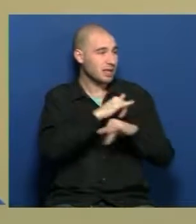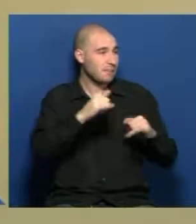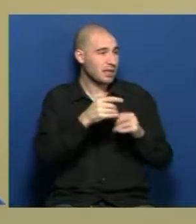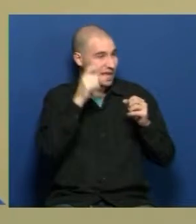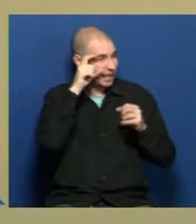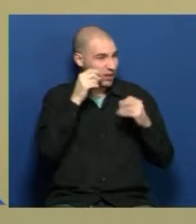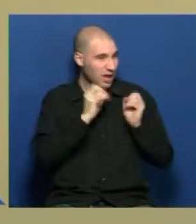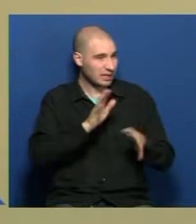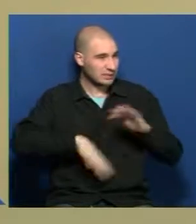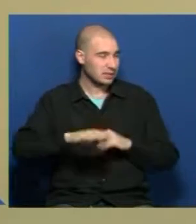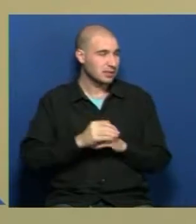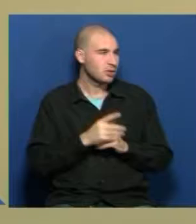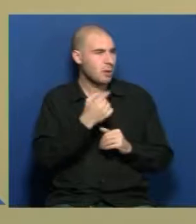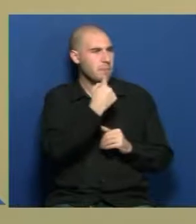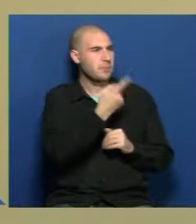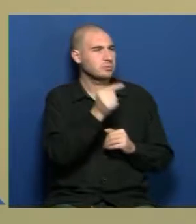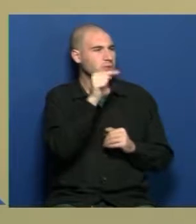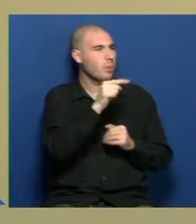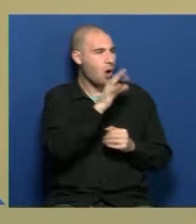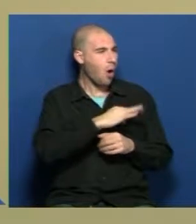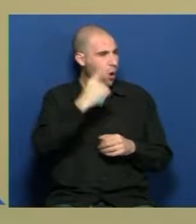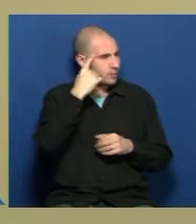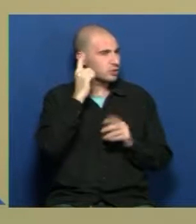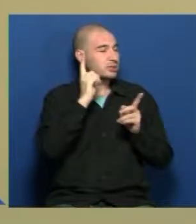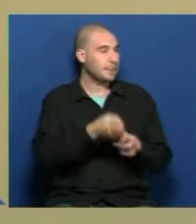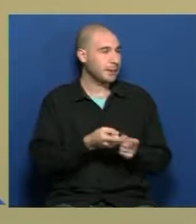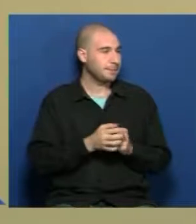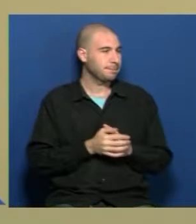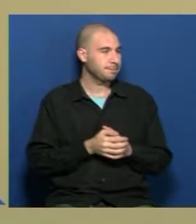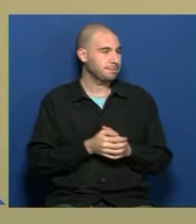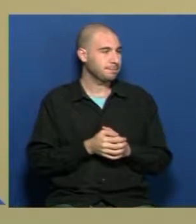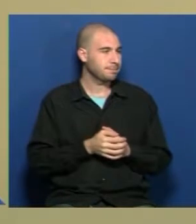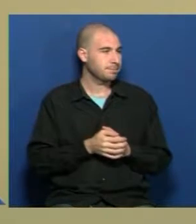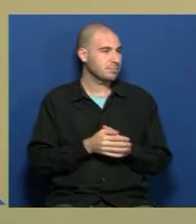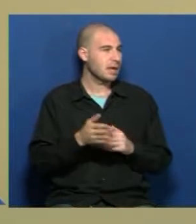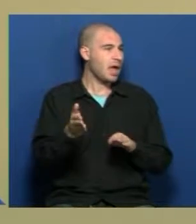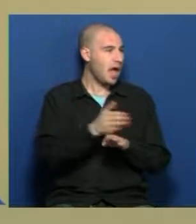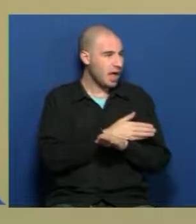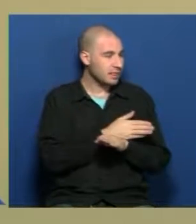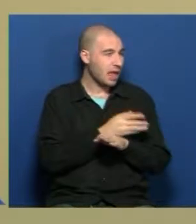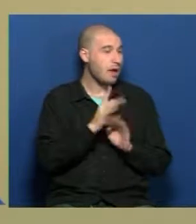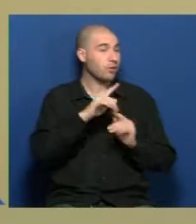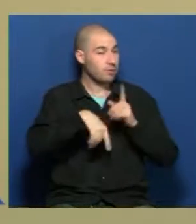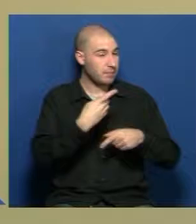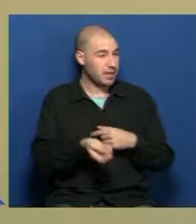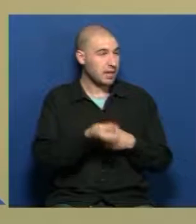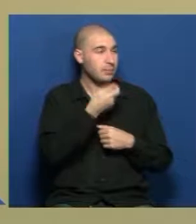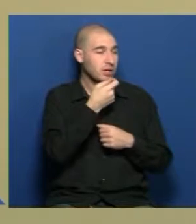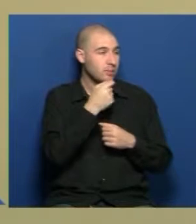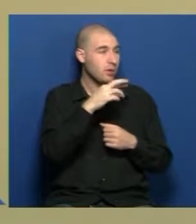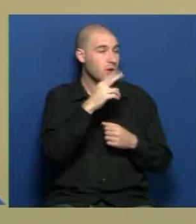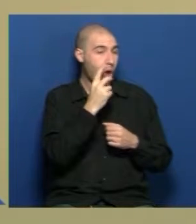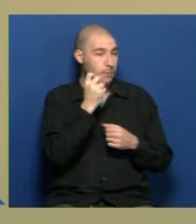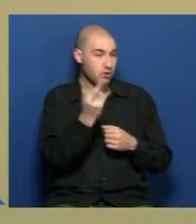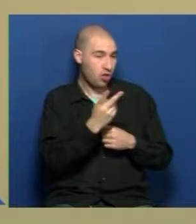haría en enero. En este sentido, te pregunto tu posición al respecto y también de antesala a lo que puede llegar a pasar mañana si Pereira